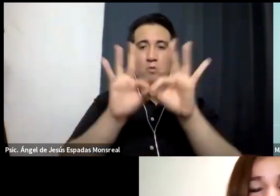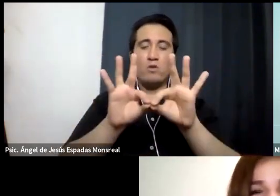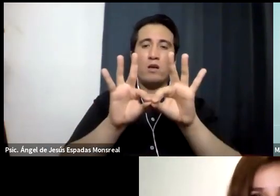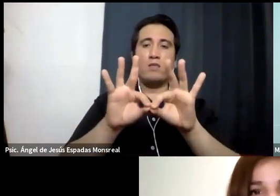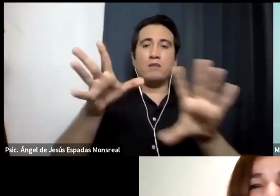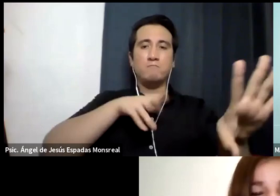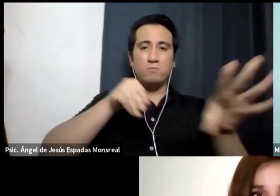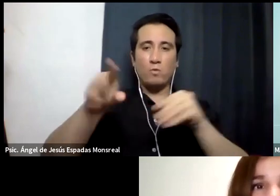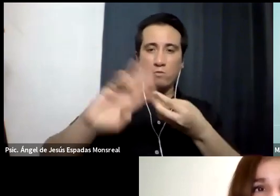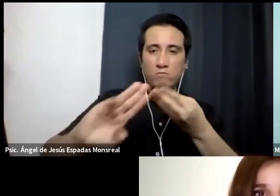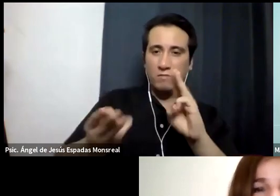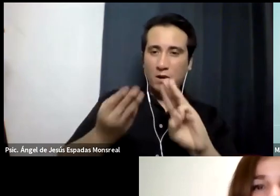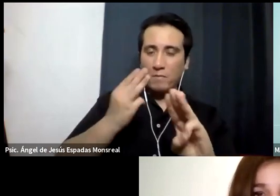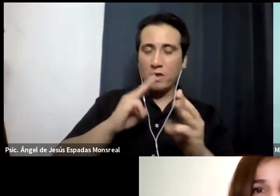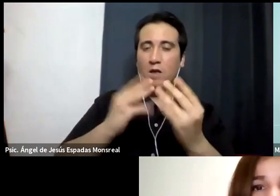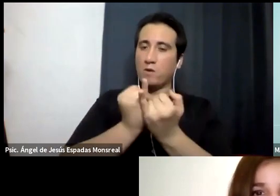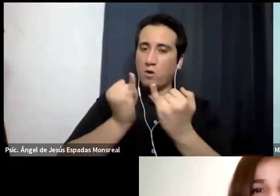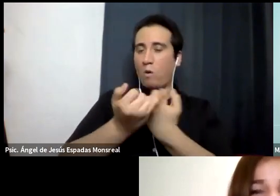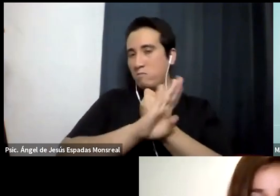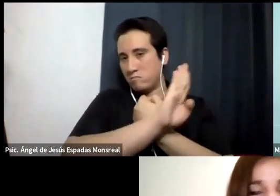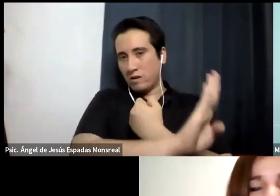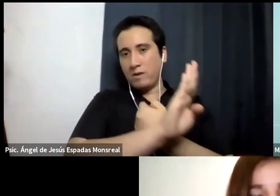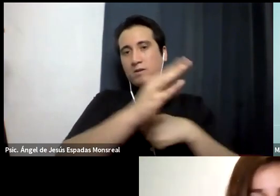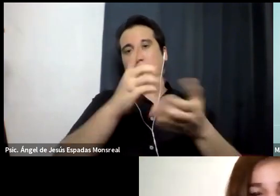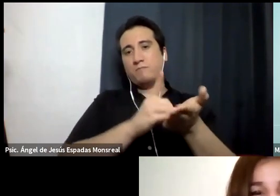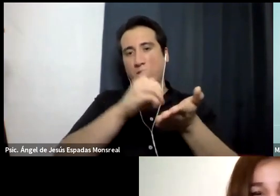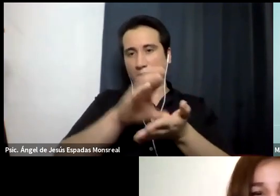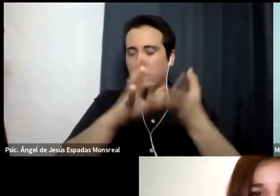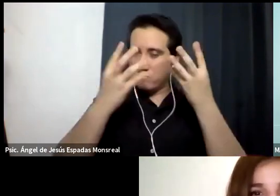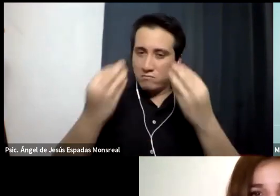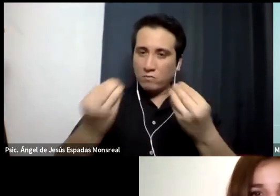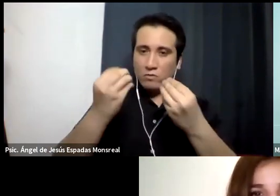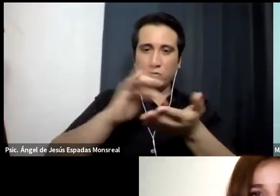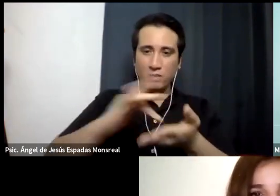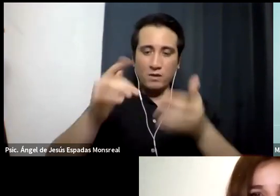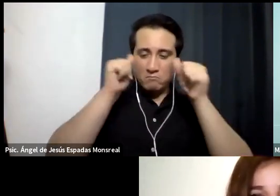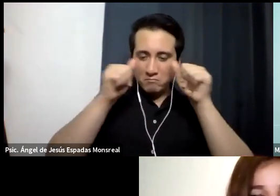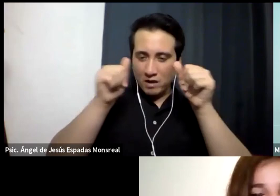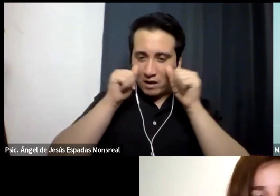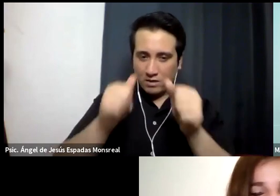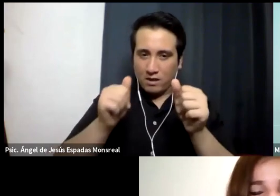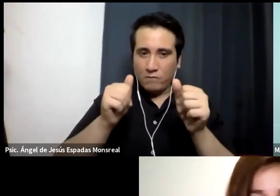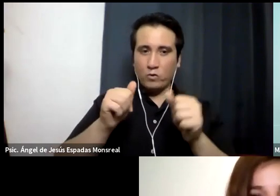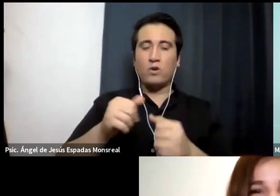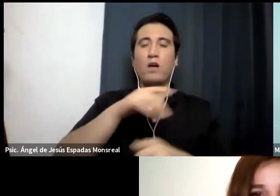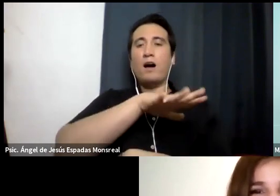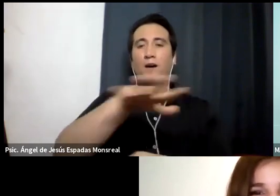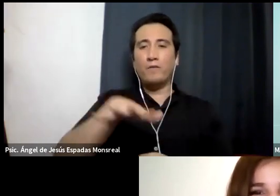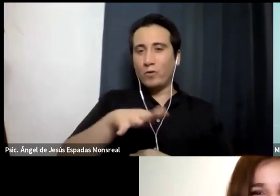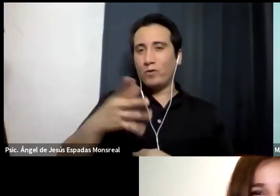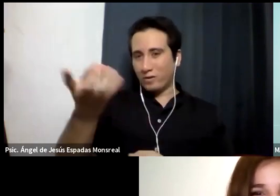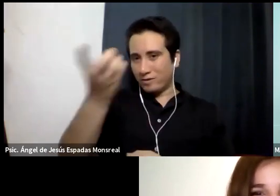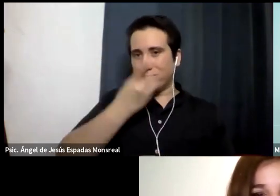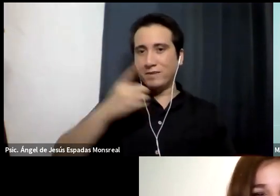pero también para prevención de la discapacidad. Así que muchísimas gracias y estamos atentas y atentos a todo lo que tienes que compartir hoy